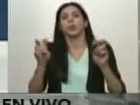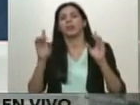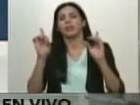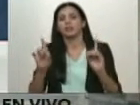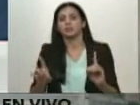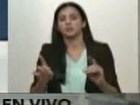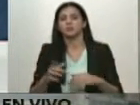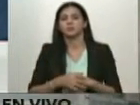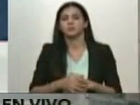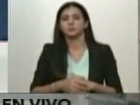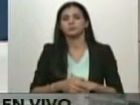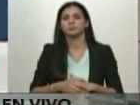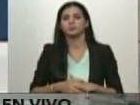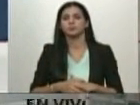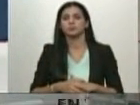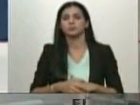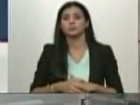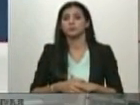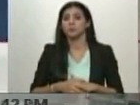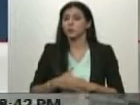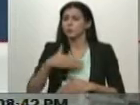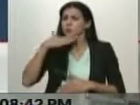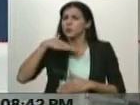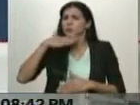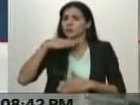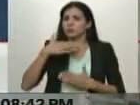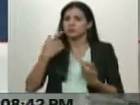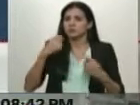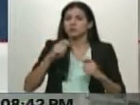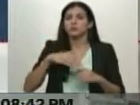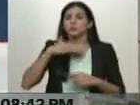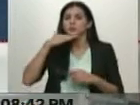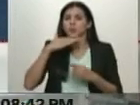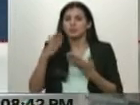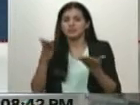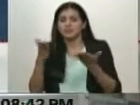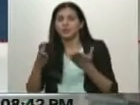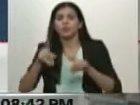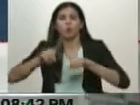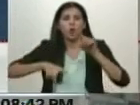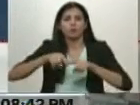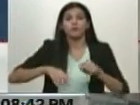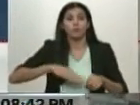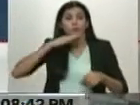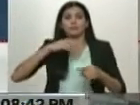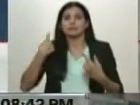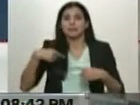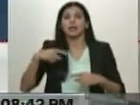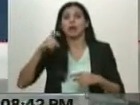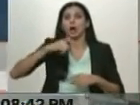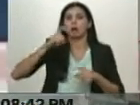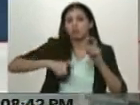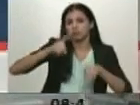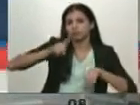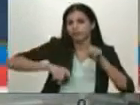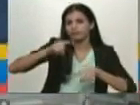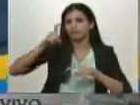para garantizar el abastecimiento fundamental básico de nuestro país en todas las materias en este momento de